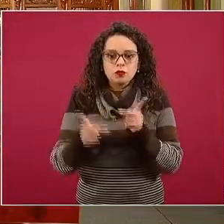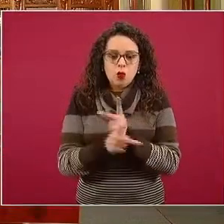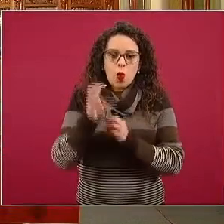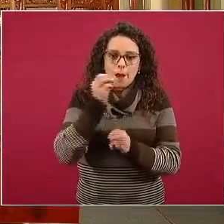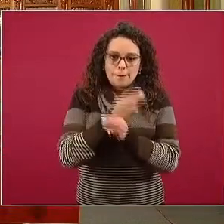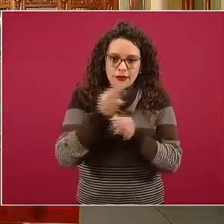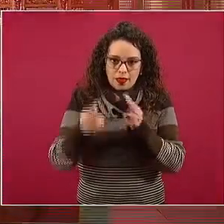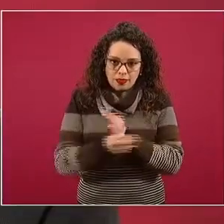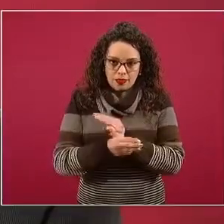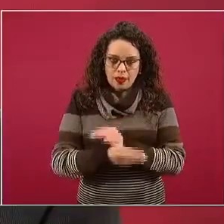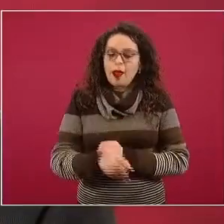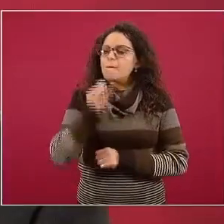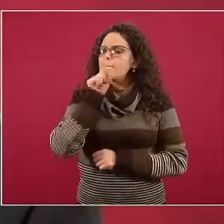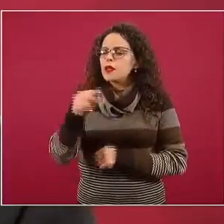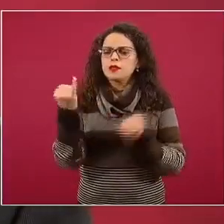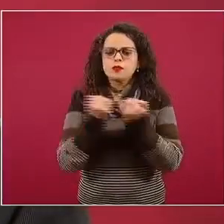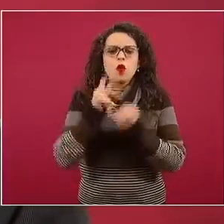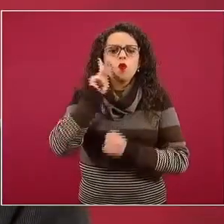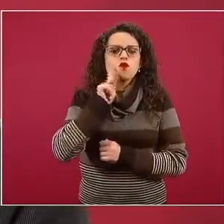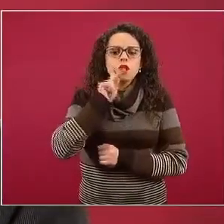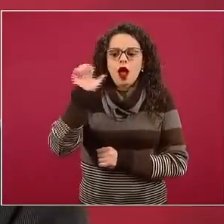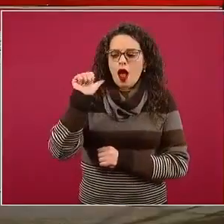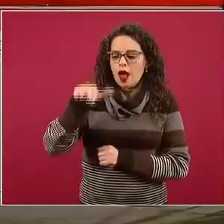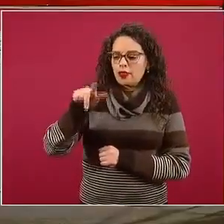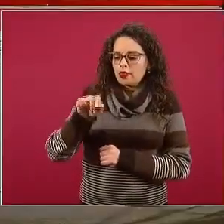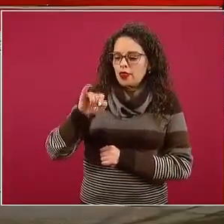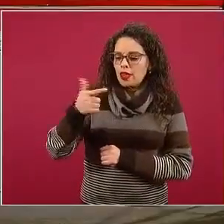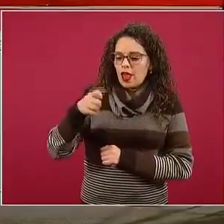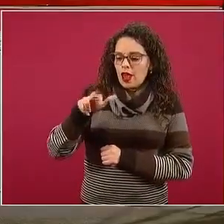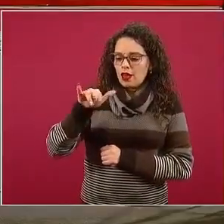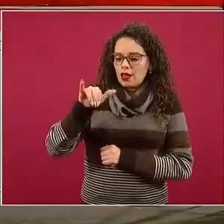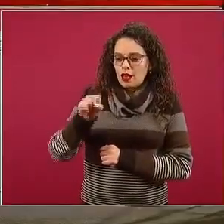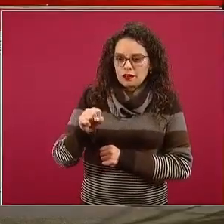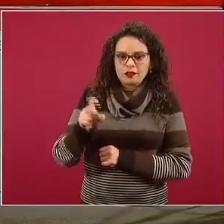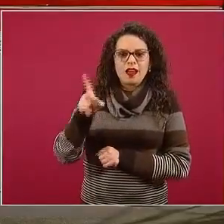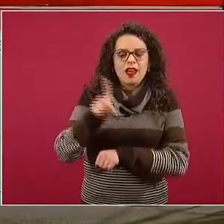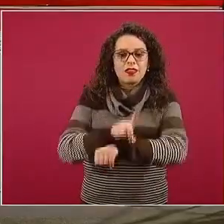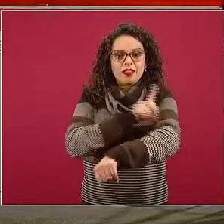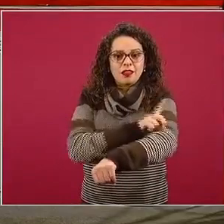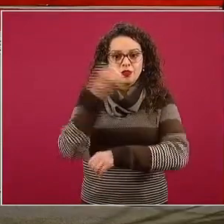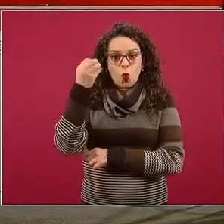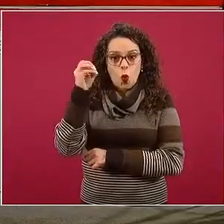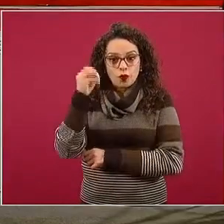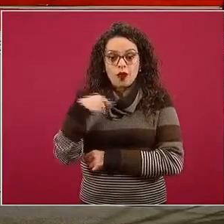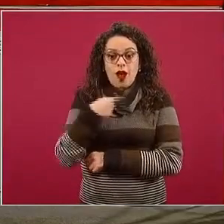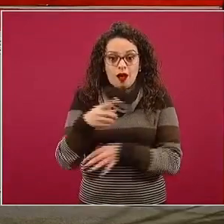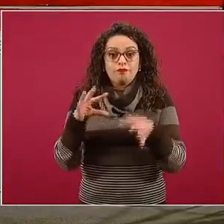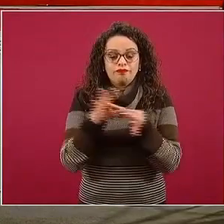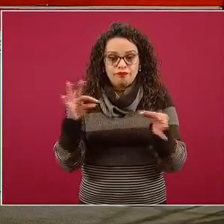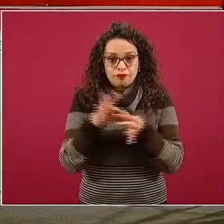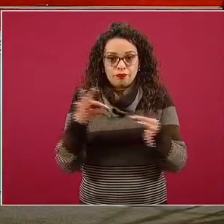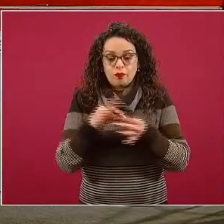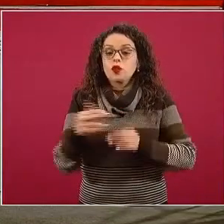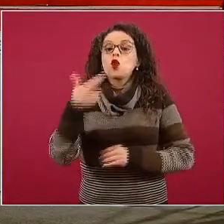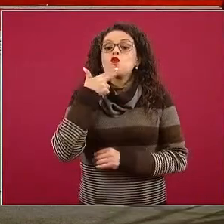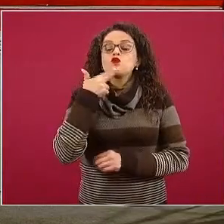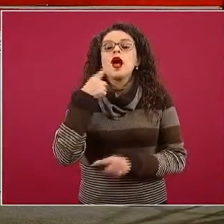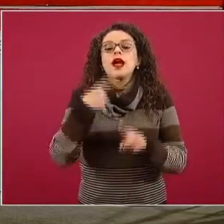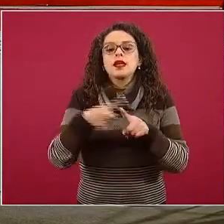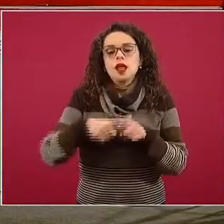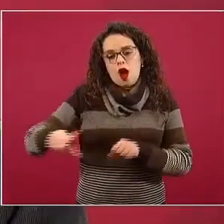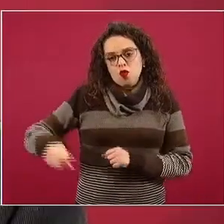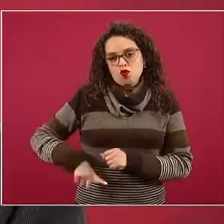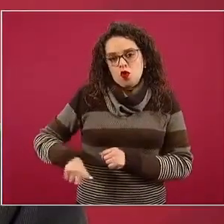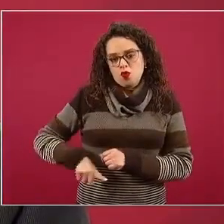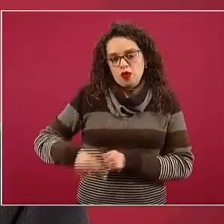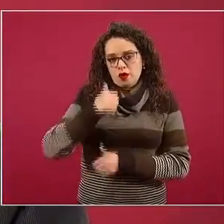pruebas antigénicas que hemos venido hablando desde octubre, que próximamente utilizará el Gobierno de la Ciudad de México dentro de